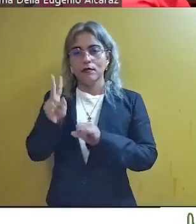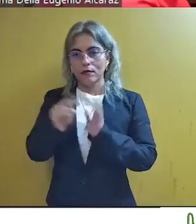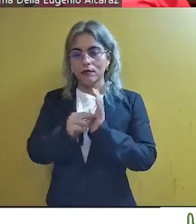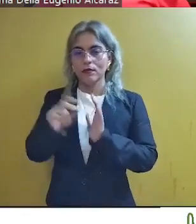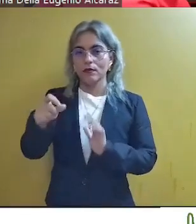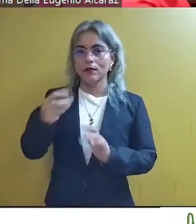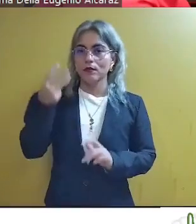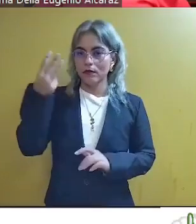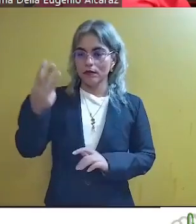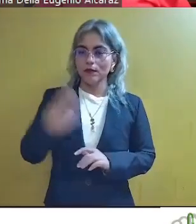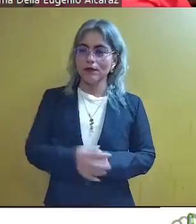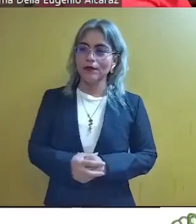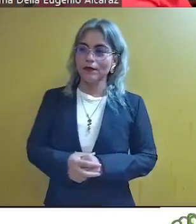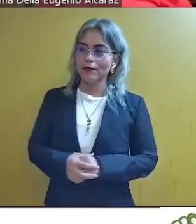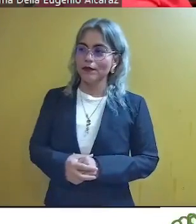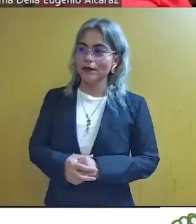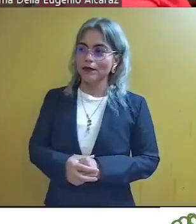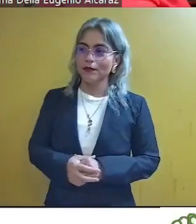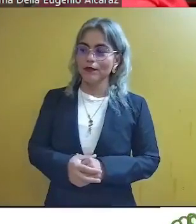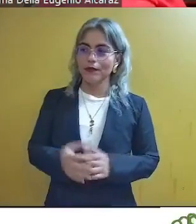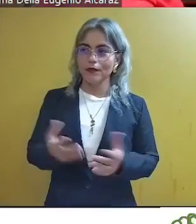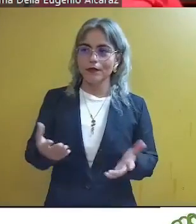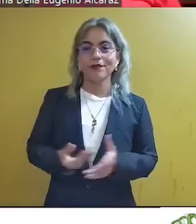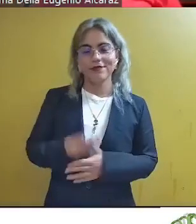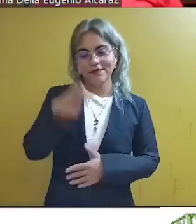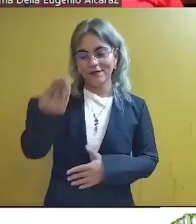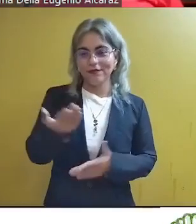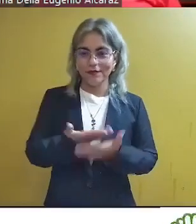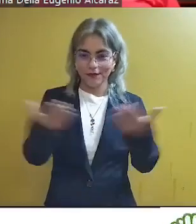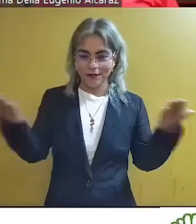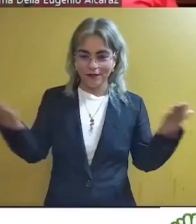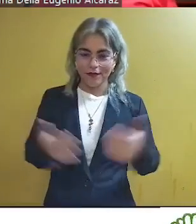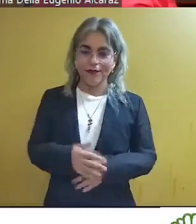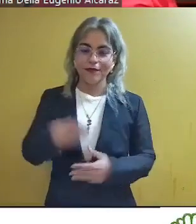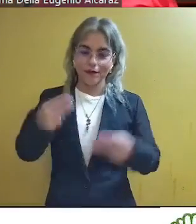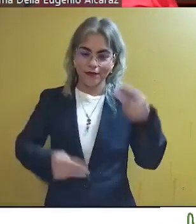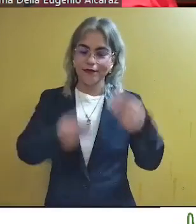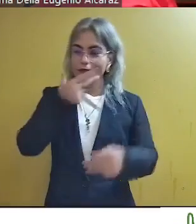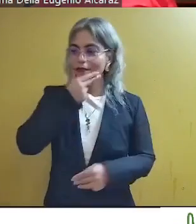SCM-JS-333-2023. Es la cuenta del proyecto de resolución, magistrada presidenta, magistradas, magistrado.